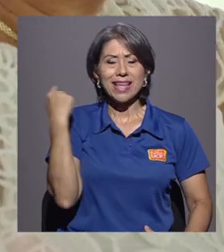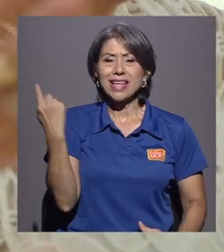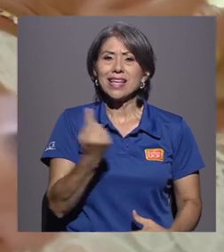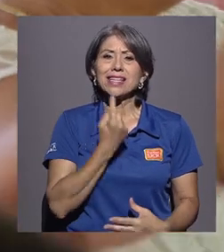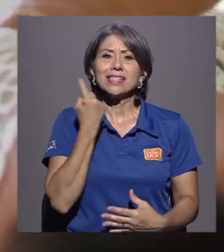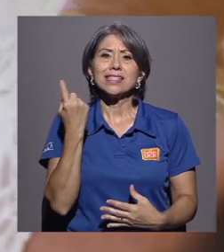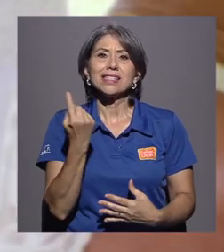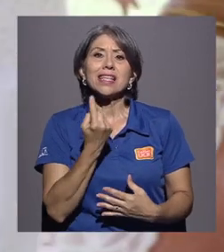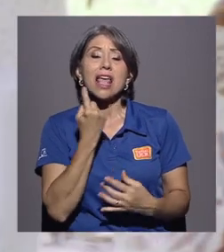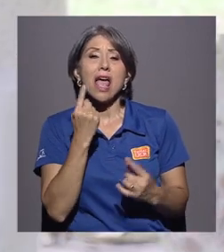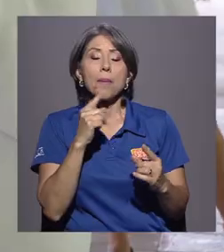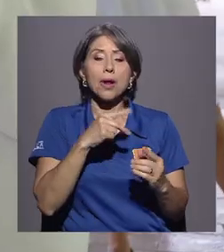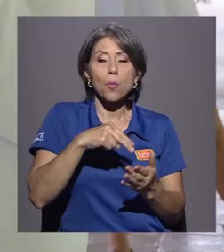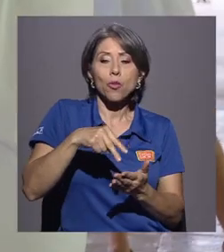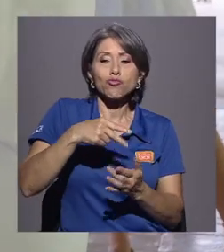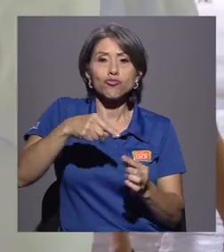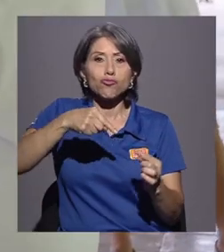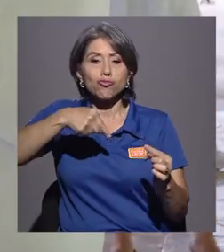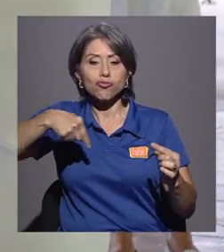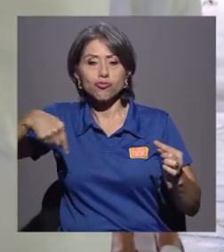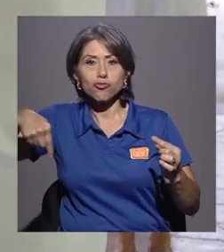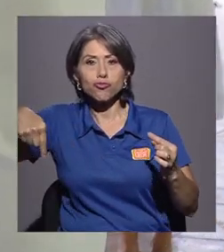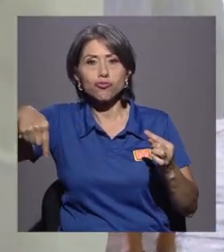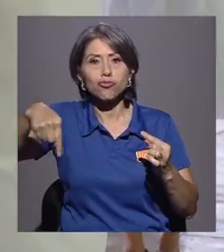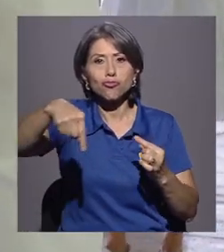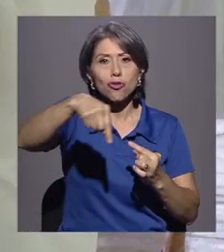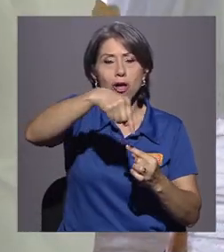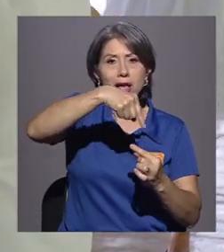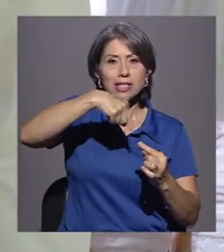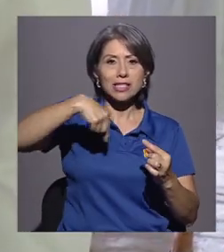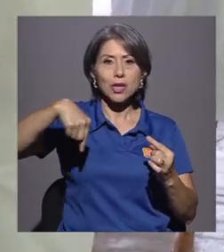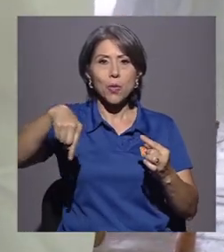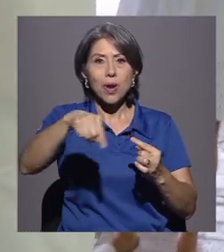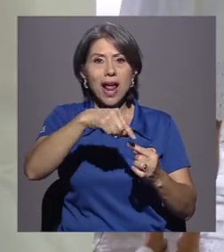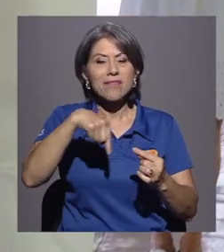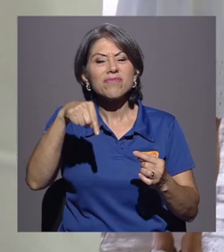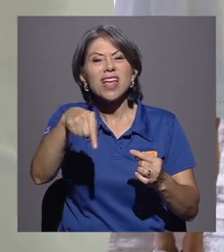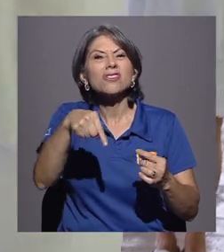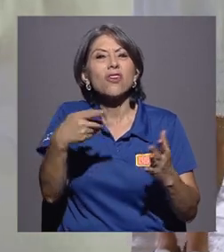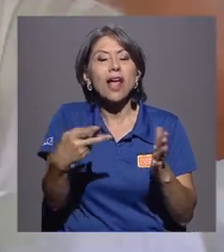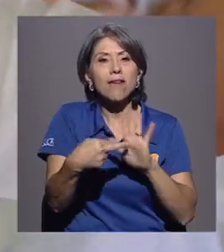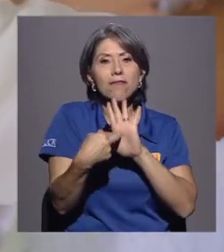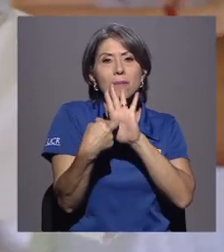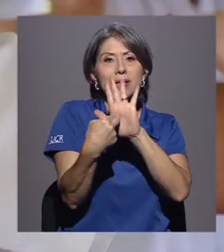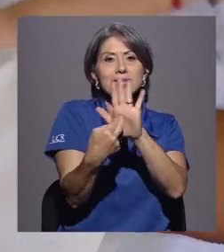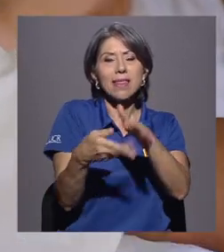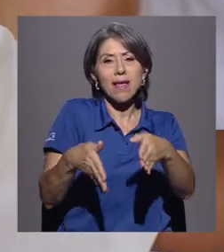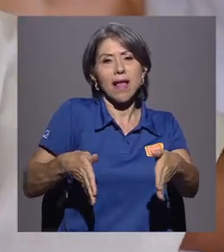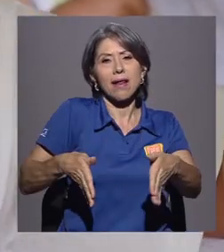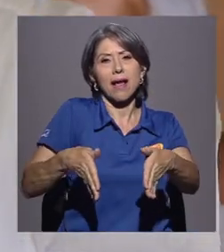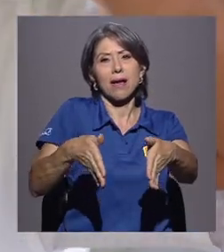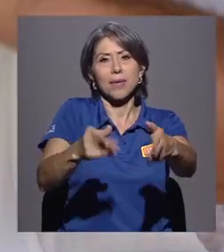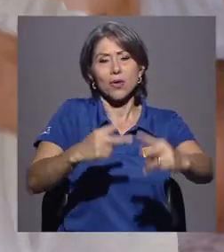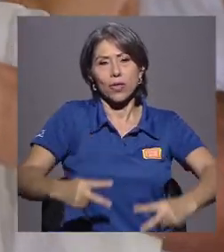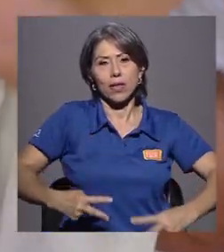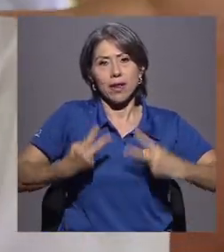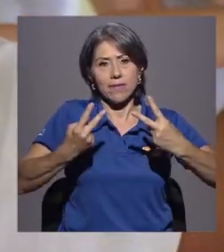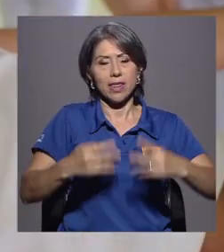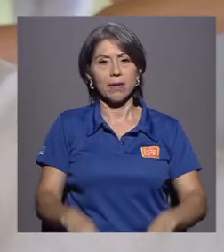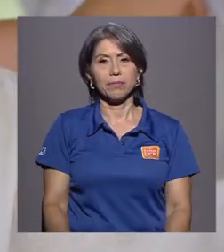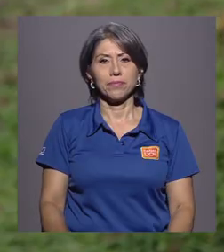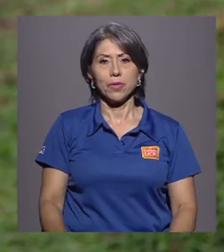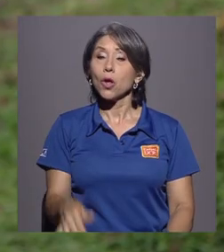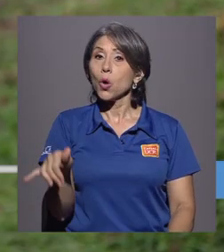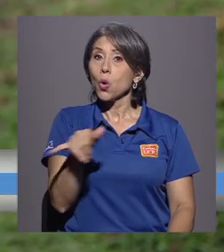desplazan de manera circular ese círculo representa el camino de la vida según esta práctica como